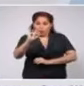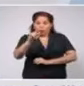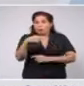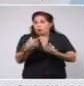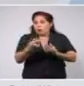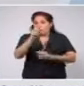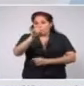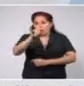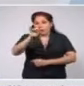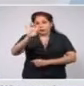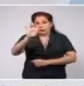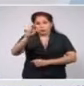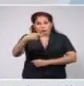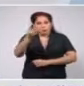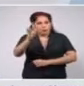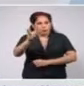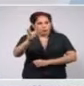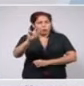98,1%,